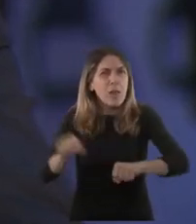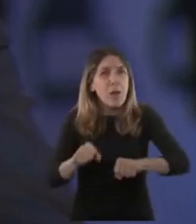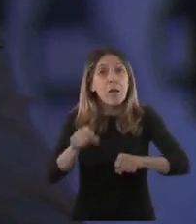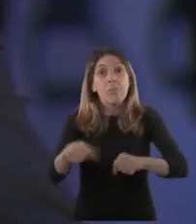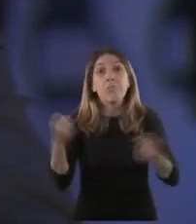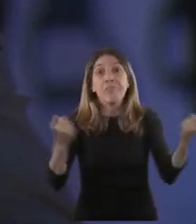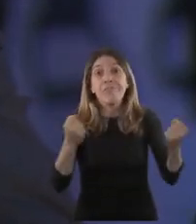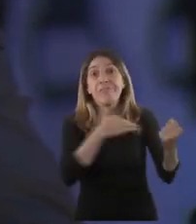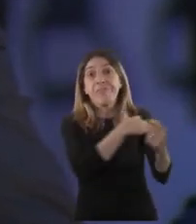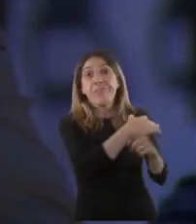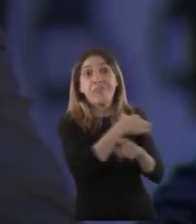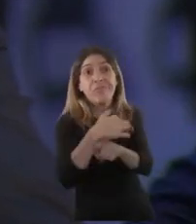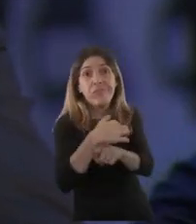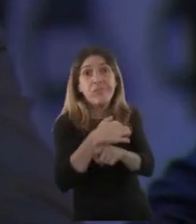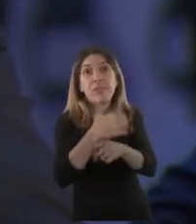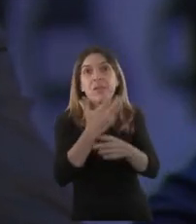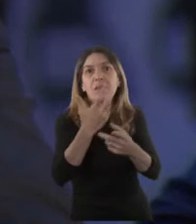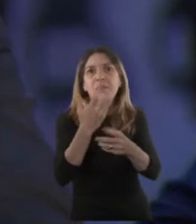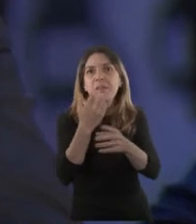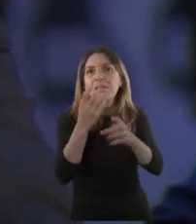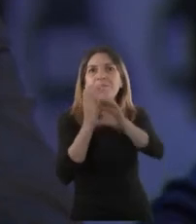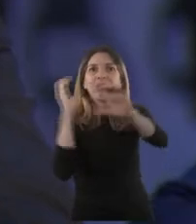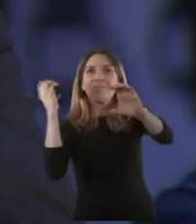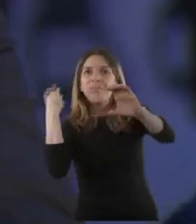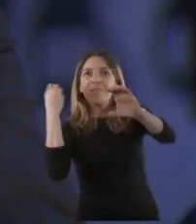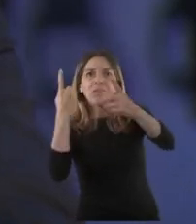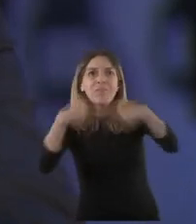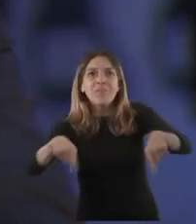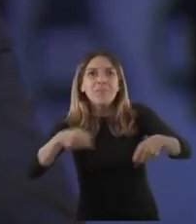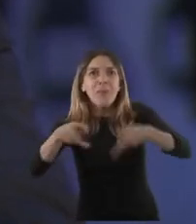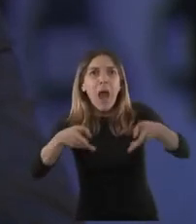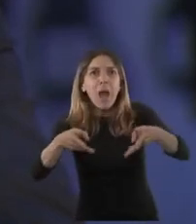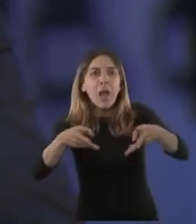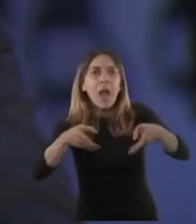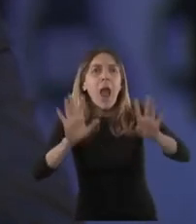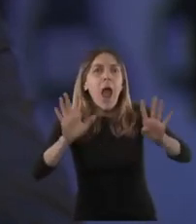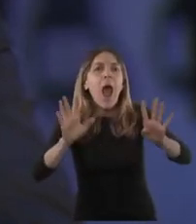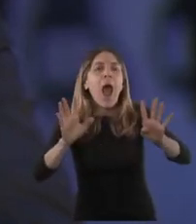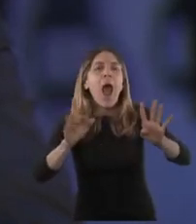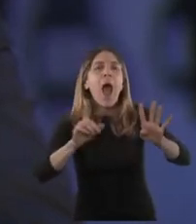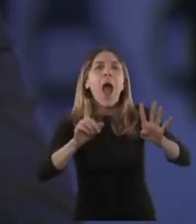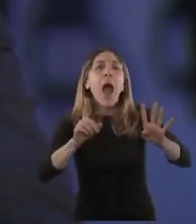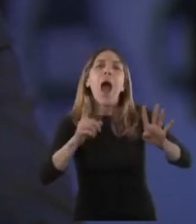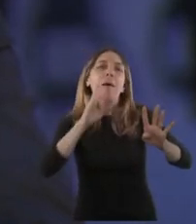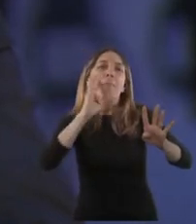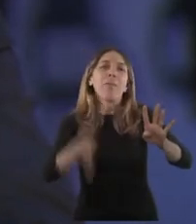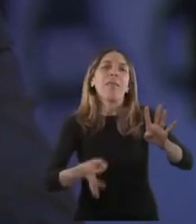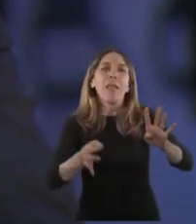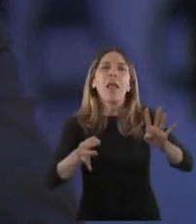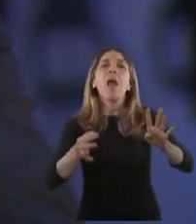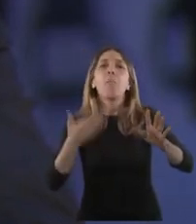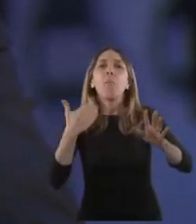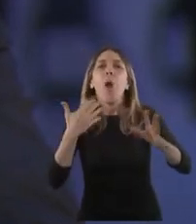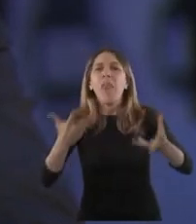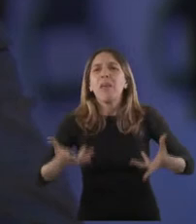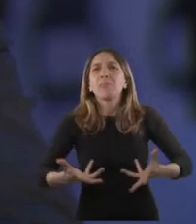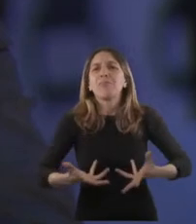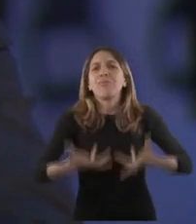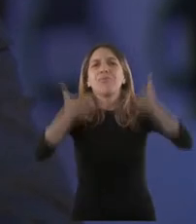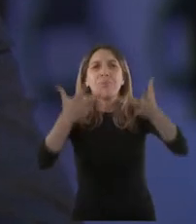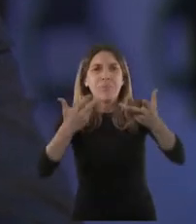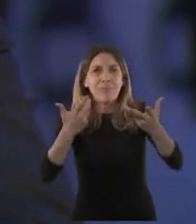maquinaria, demostrando que no es casualidad que se pueda competir de igual a igual, demostrando que